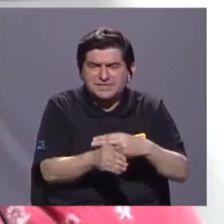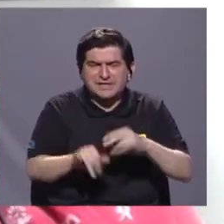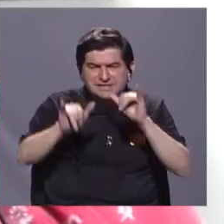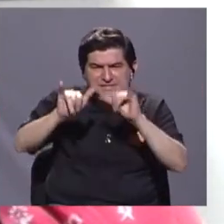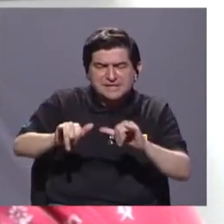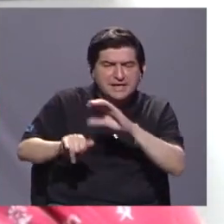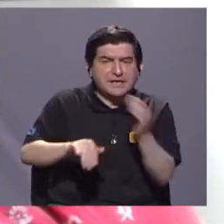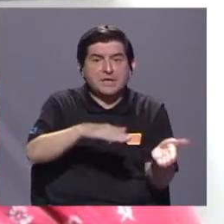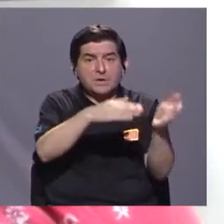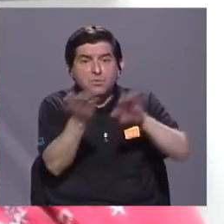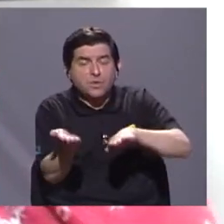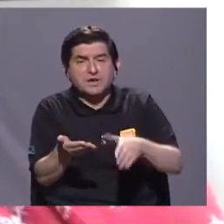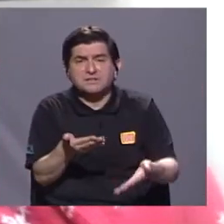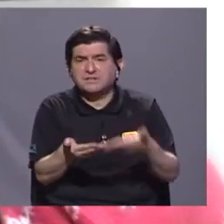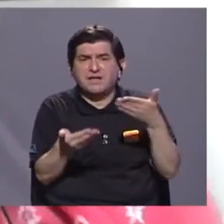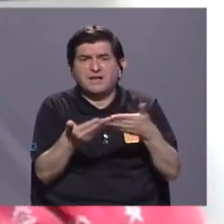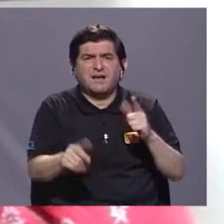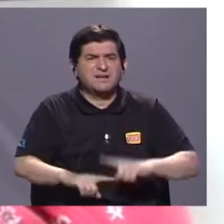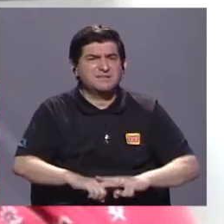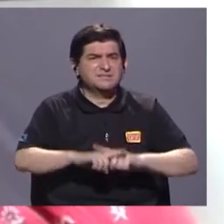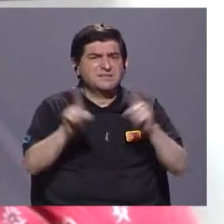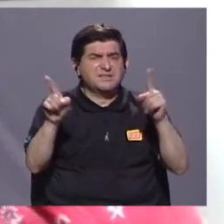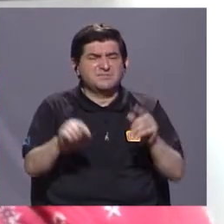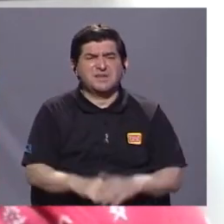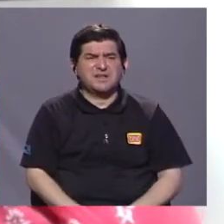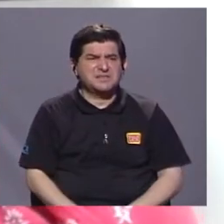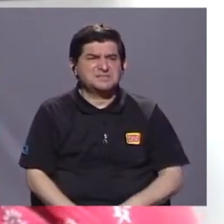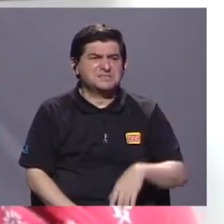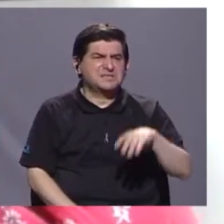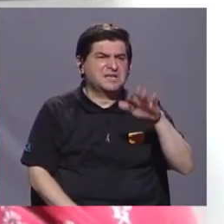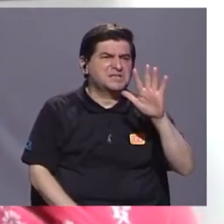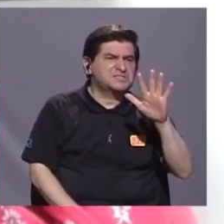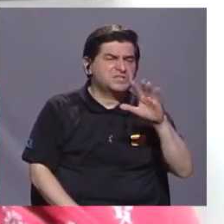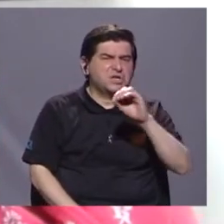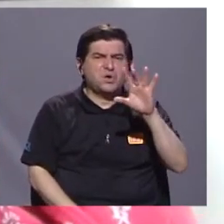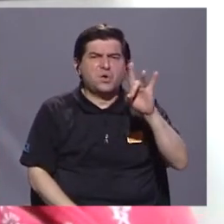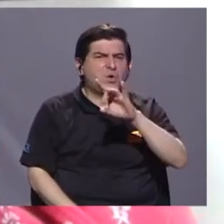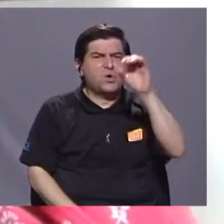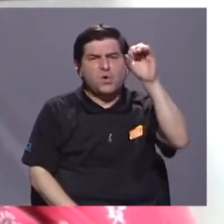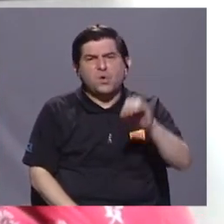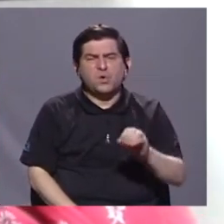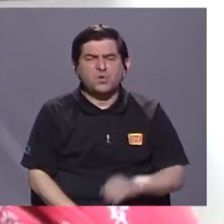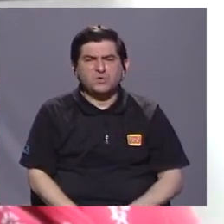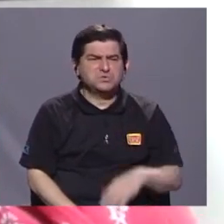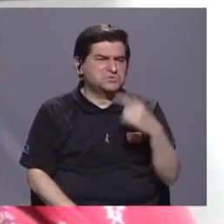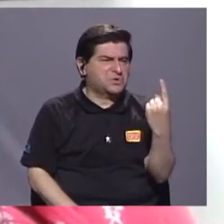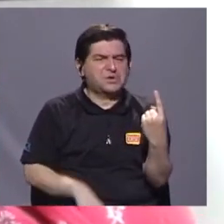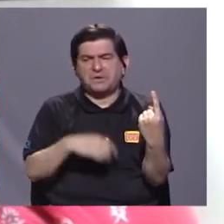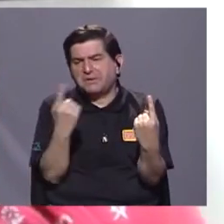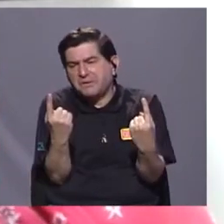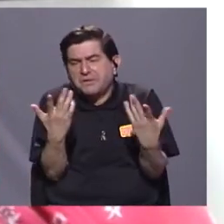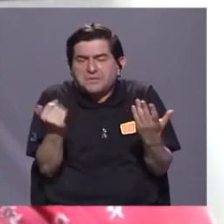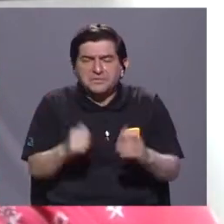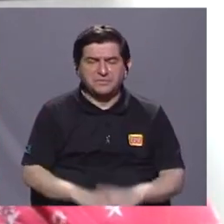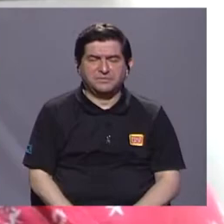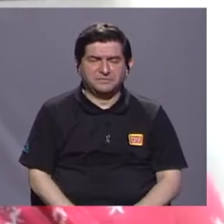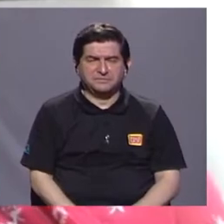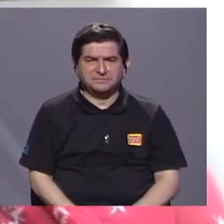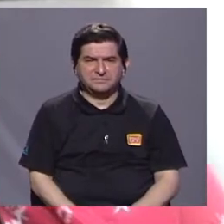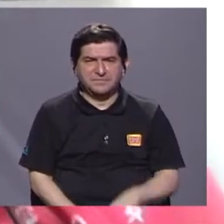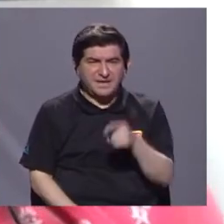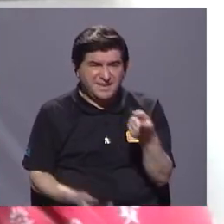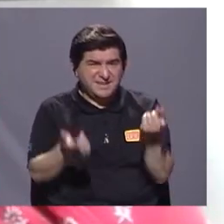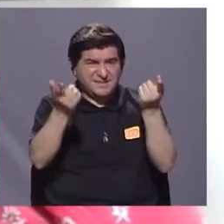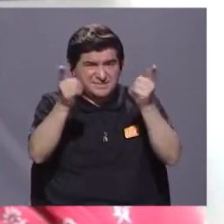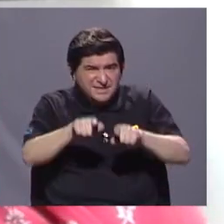prácticamente la diferencia desde un 5 8% entre una vacuna y la otra quien este en que en